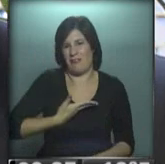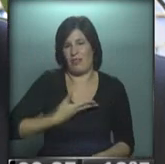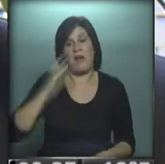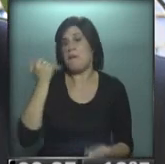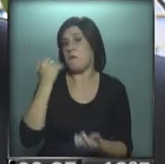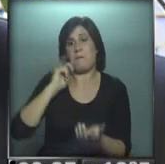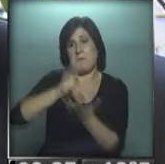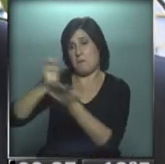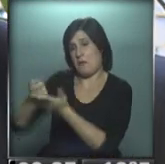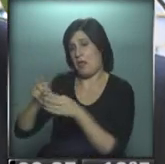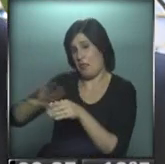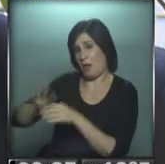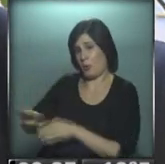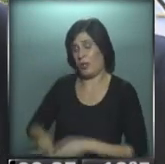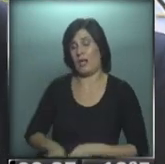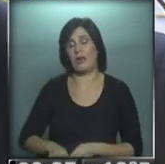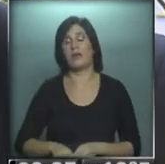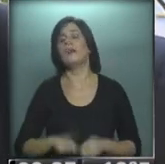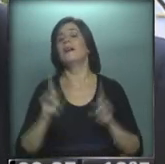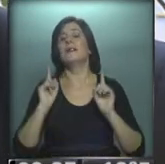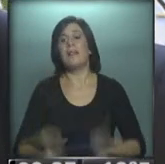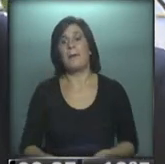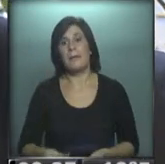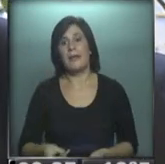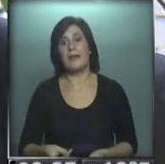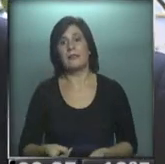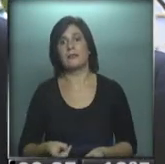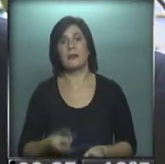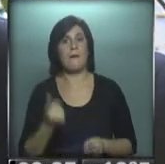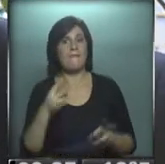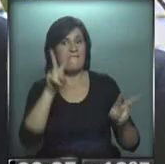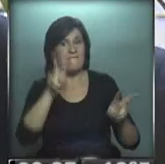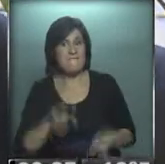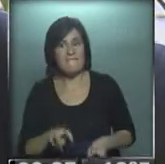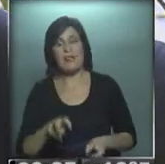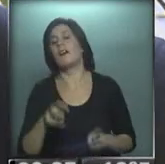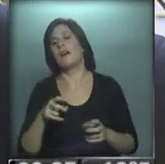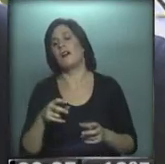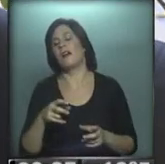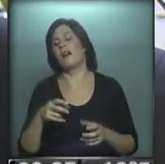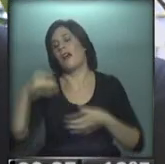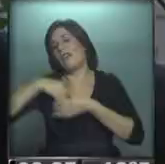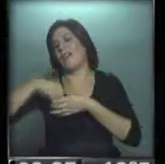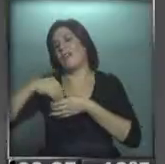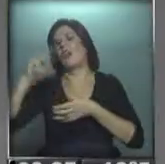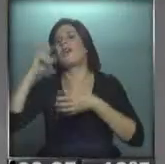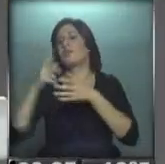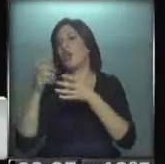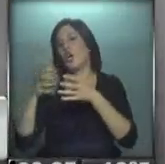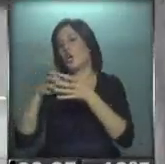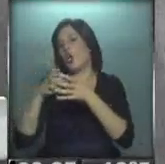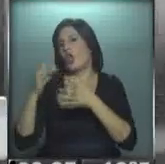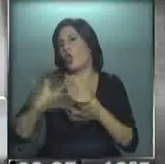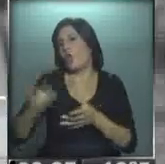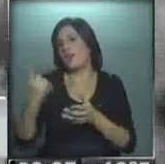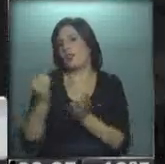Y por supuesto que otra parte interesante fue repartida entre los accionistas del grupo Repsol.